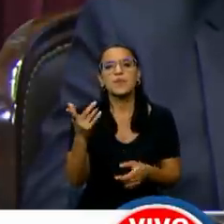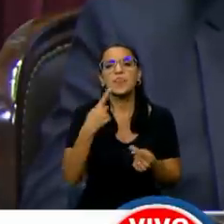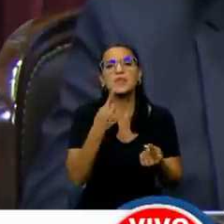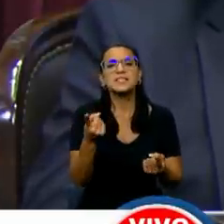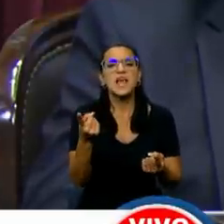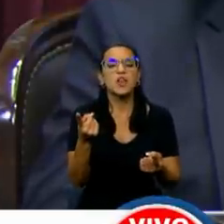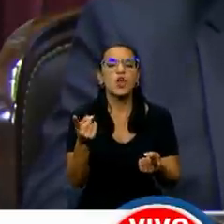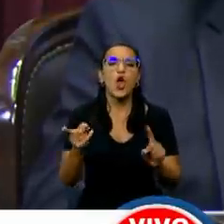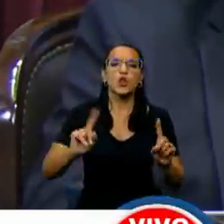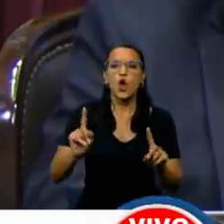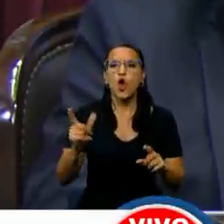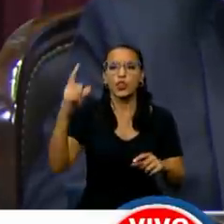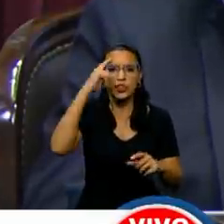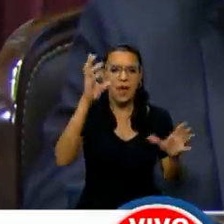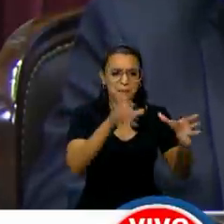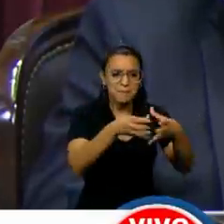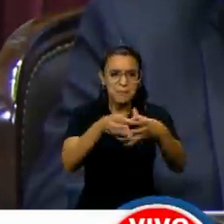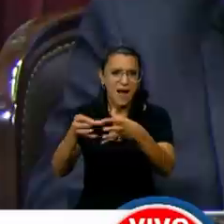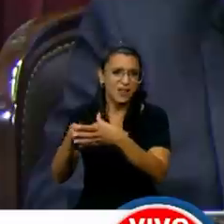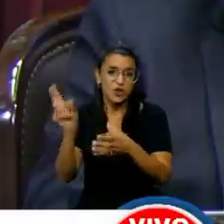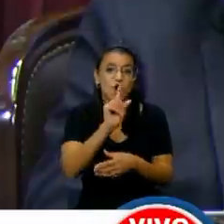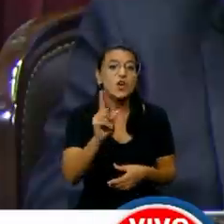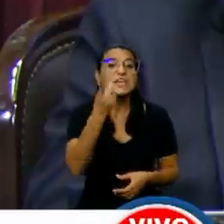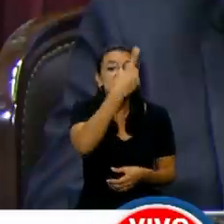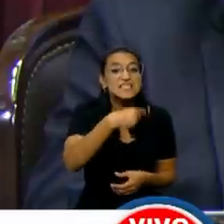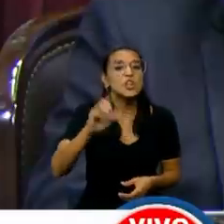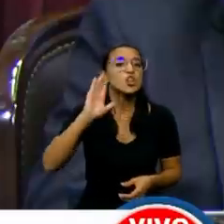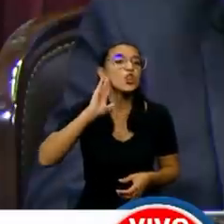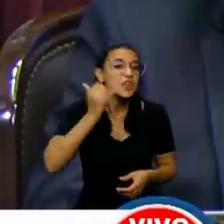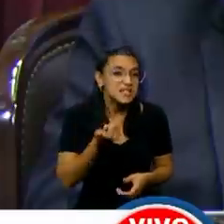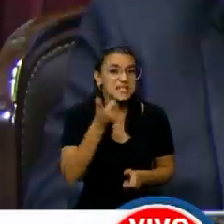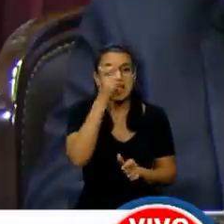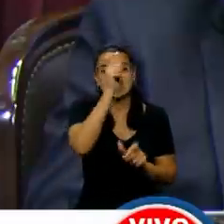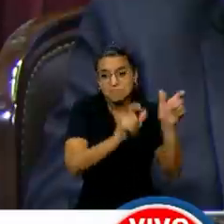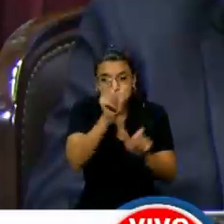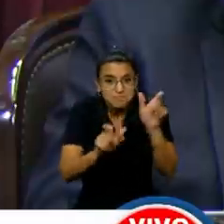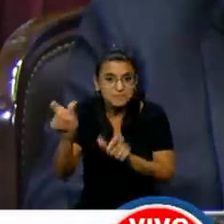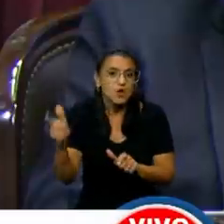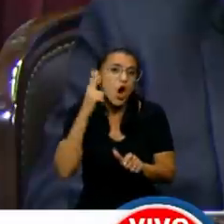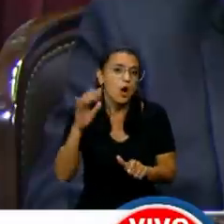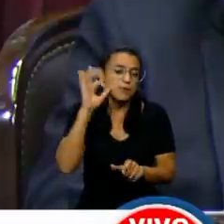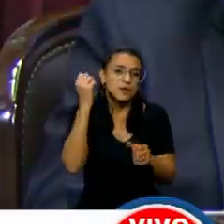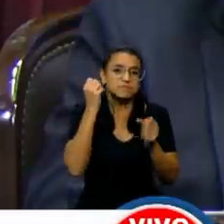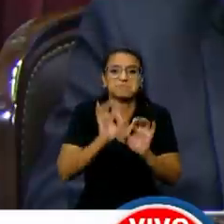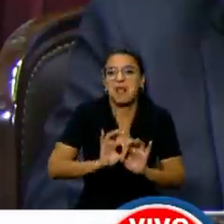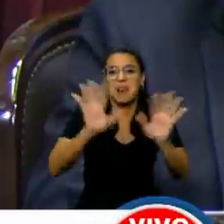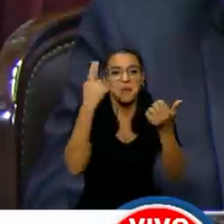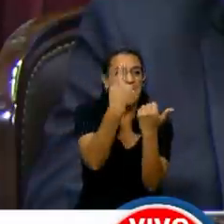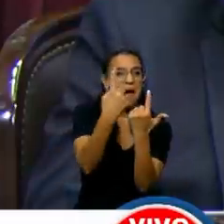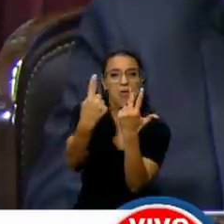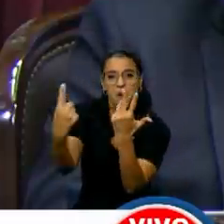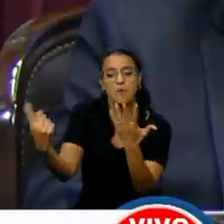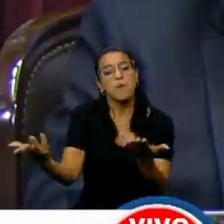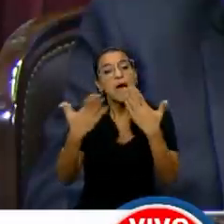diciendo de que tenemos diez partes acá no tenemos diez presentemos 116 parte quiero aclarar primeros por eso agradezco a